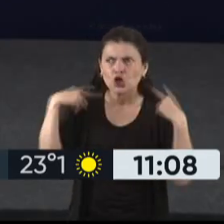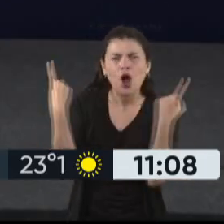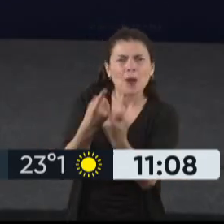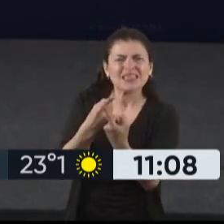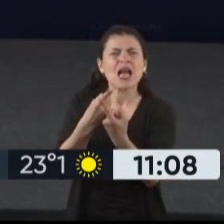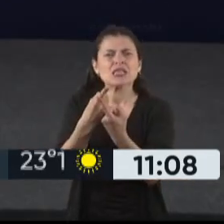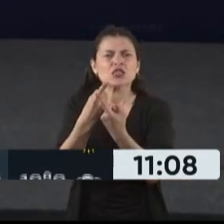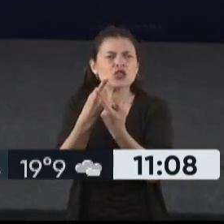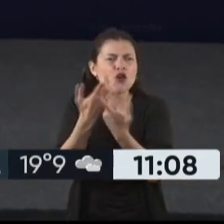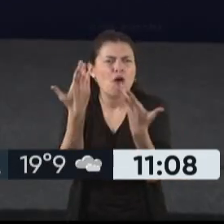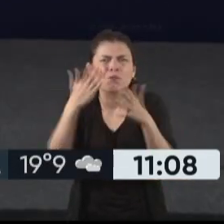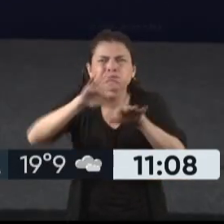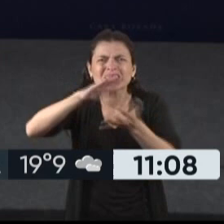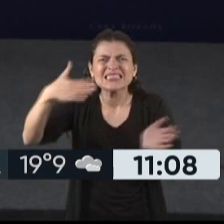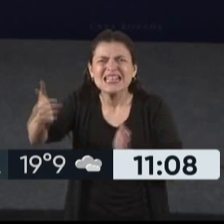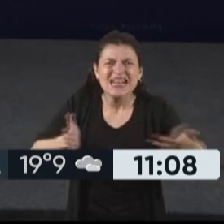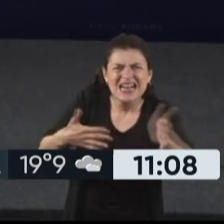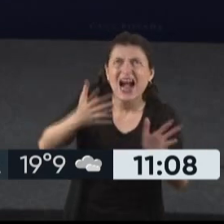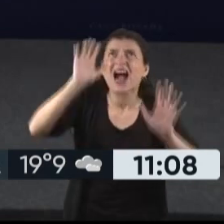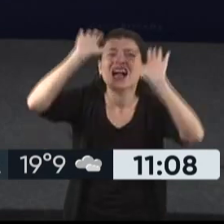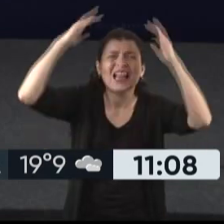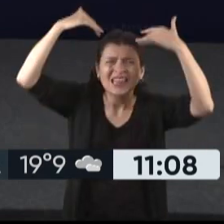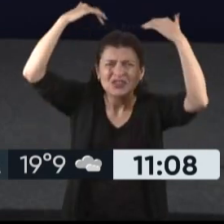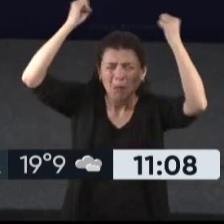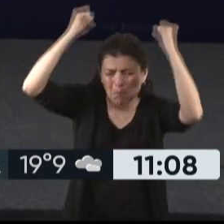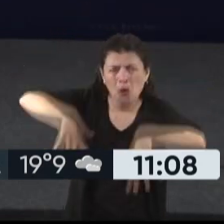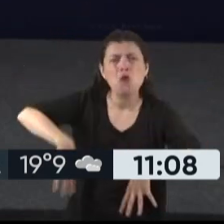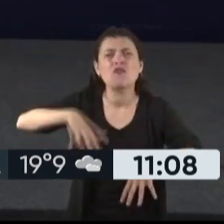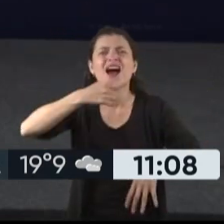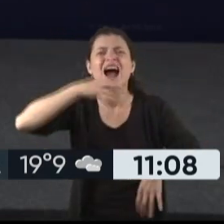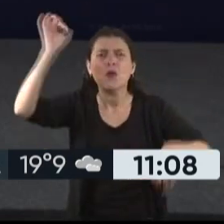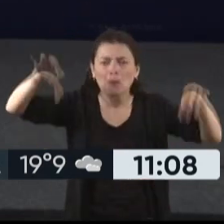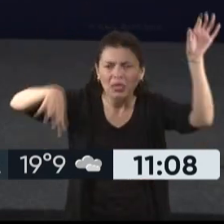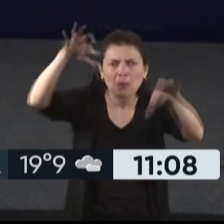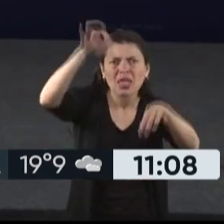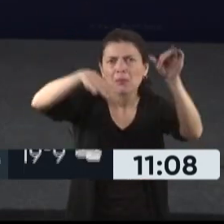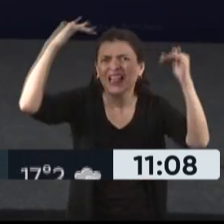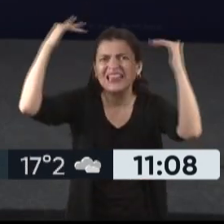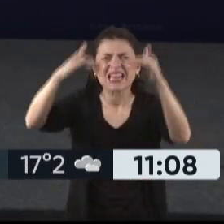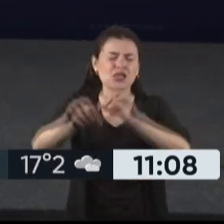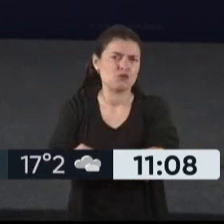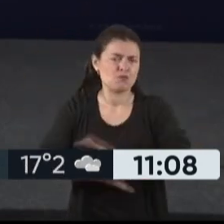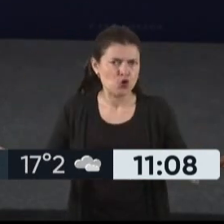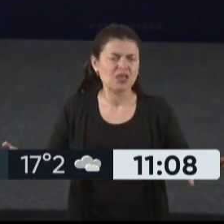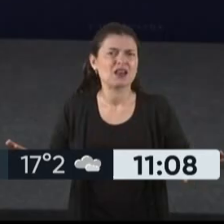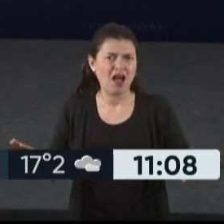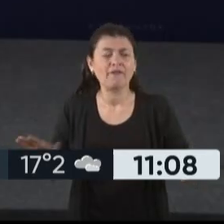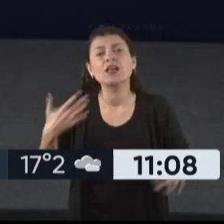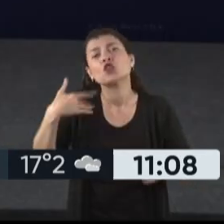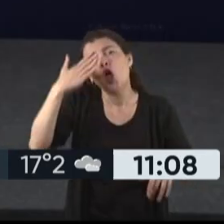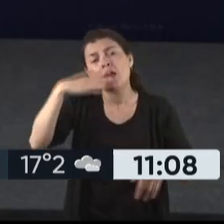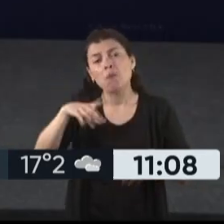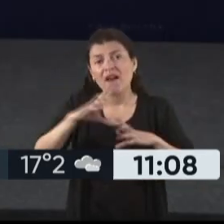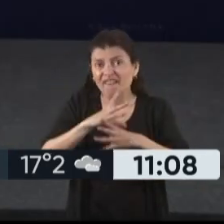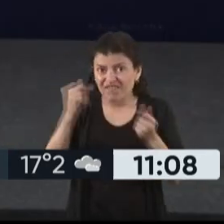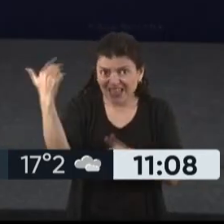abarrotadas de cajas, techos que se caen a pedazos y pérdidas de aguas por doquier. Estas imágenes, de todas maneras, ahora se las voy a